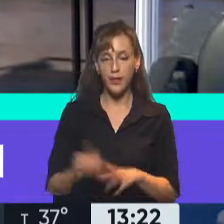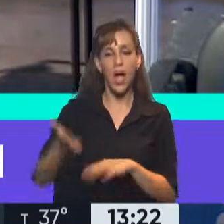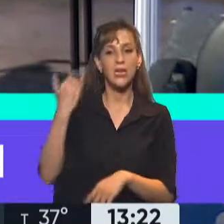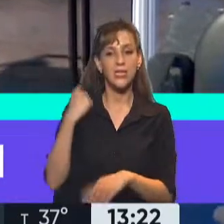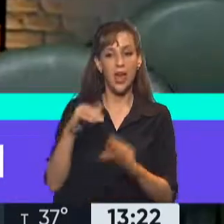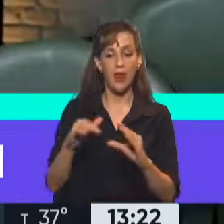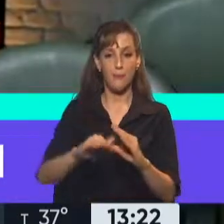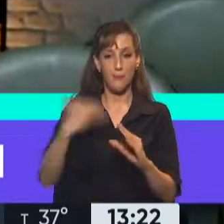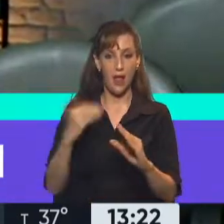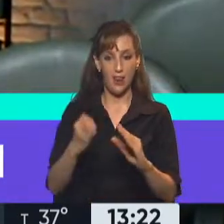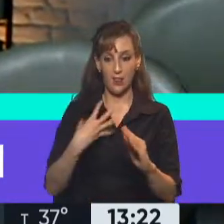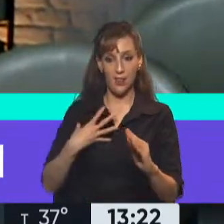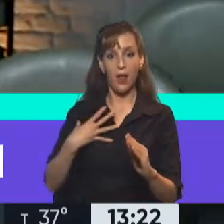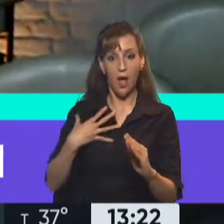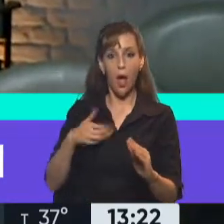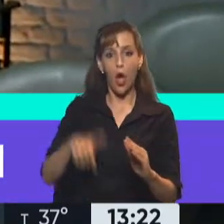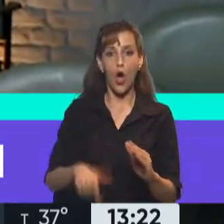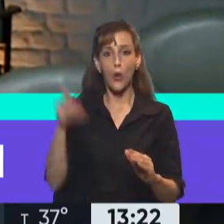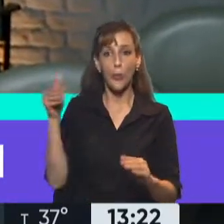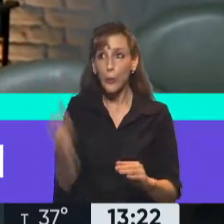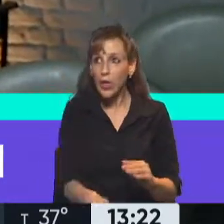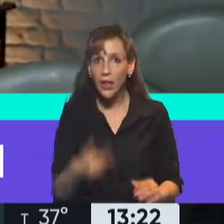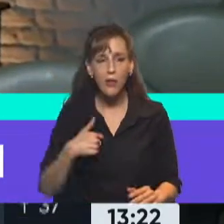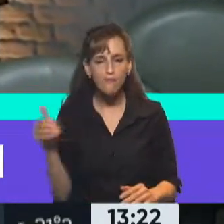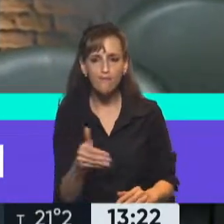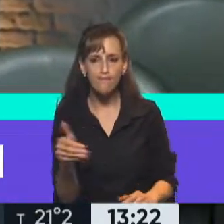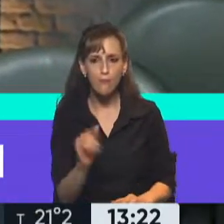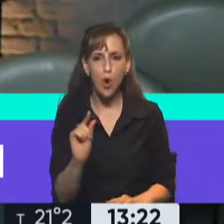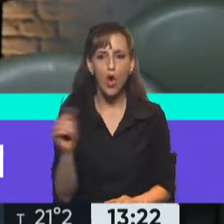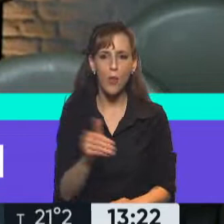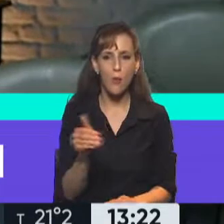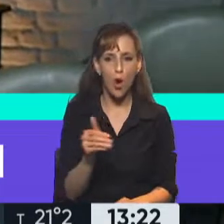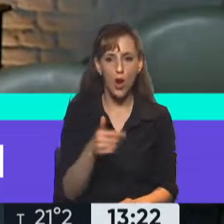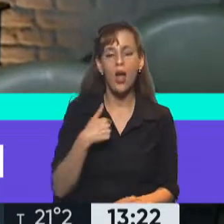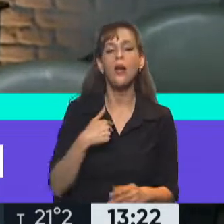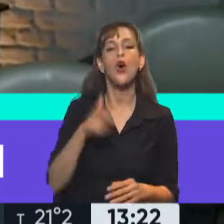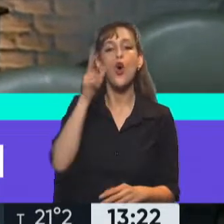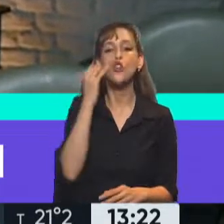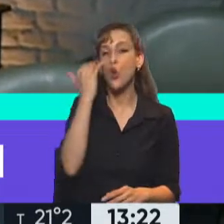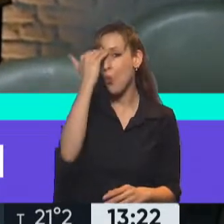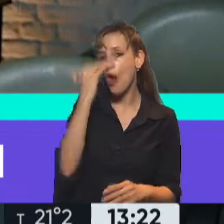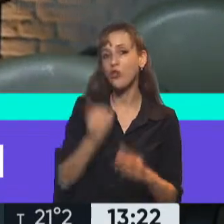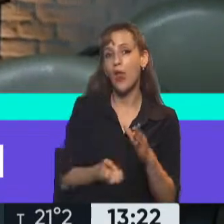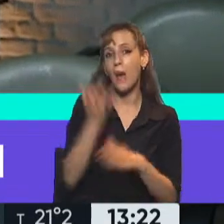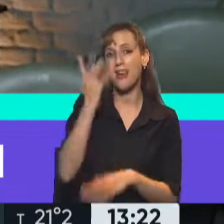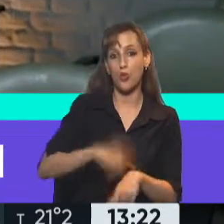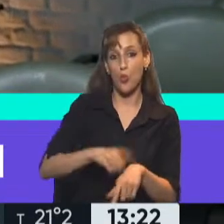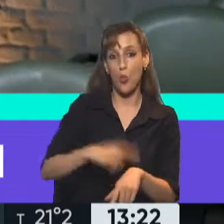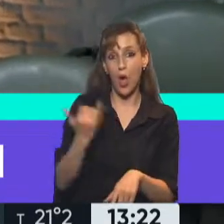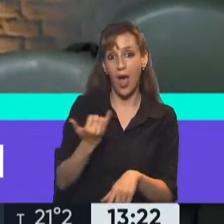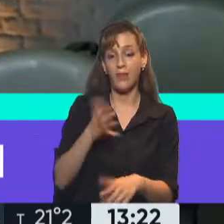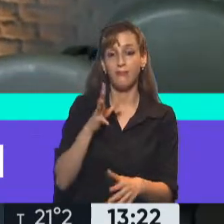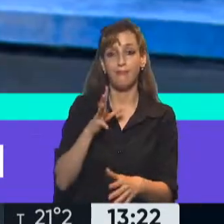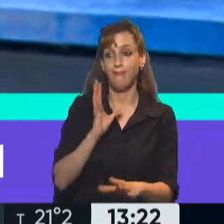y bueno, hoy vine, estaba medio demorado el tema, porque yo cuando llegué para las 8:15, que tenía turno, había gente de las 7 de la